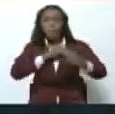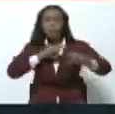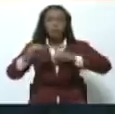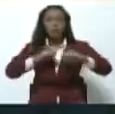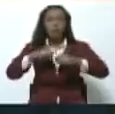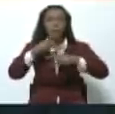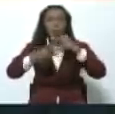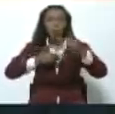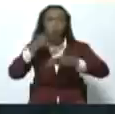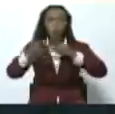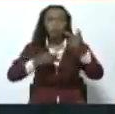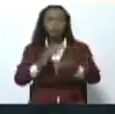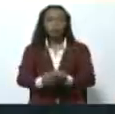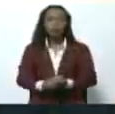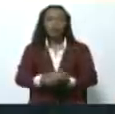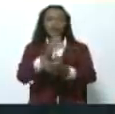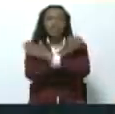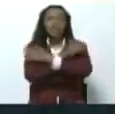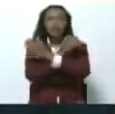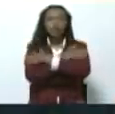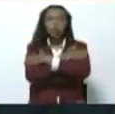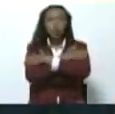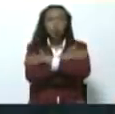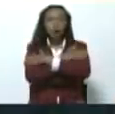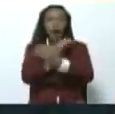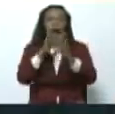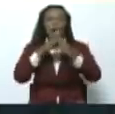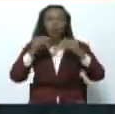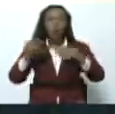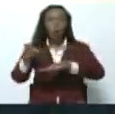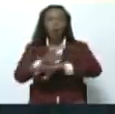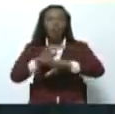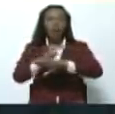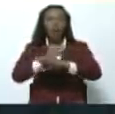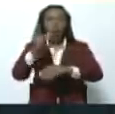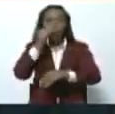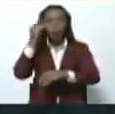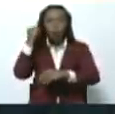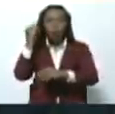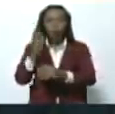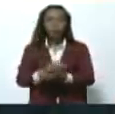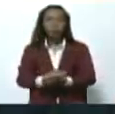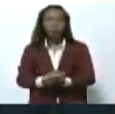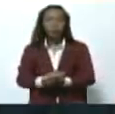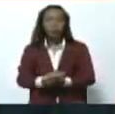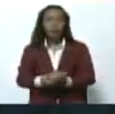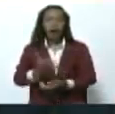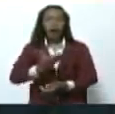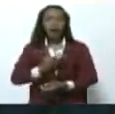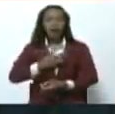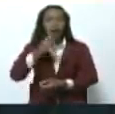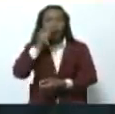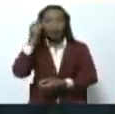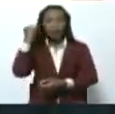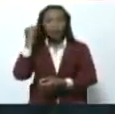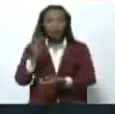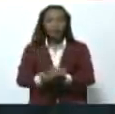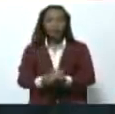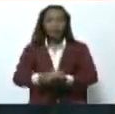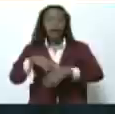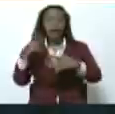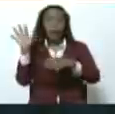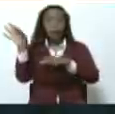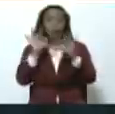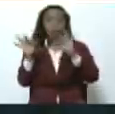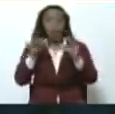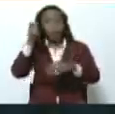políticos. Felicito a todos los gobernadores, gobernadoras, alcaldes y alcaldesas que han sido